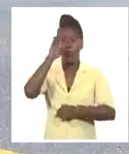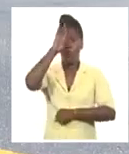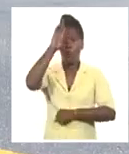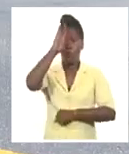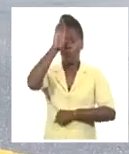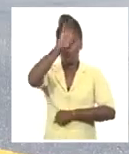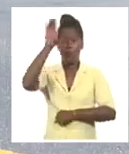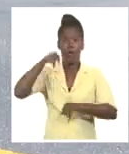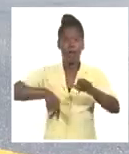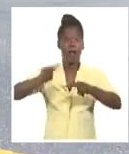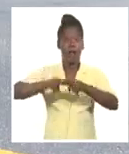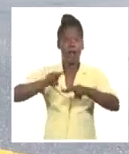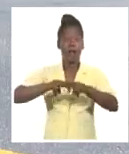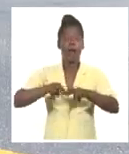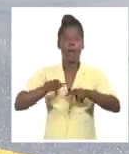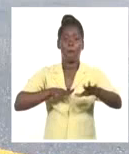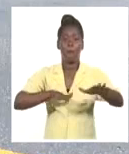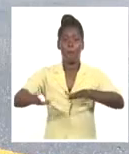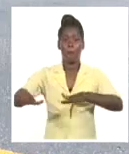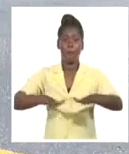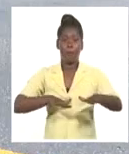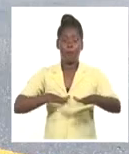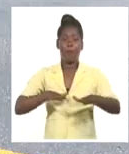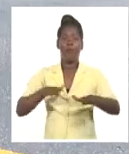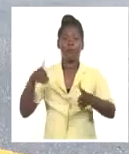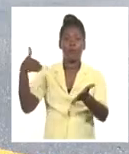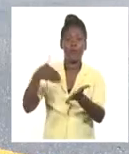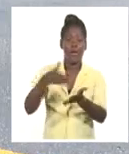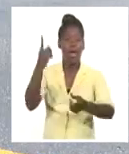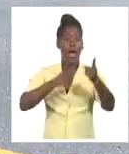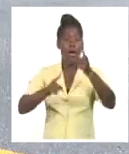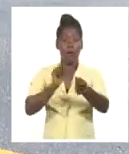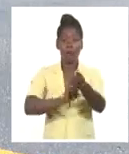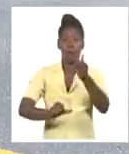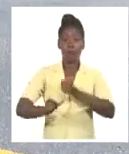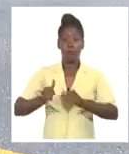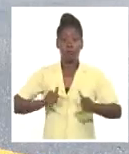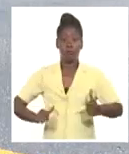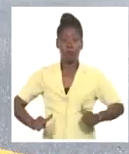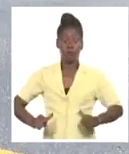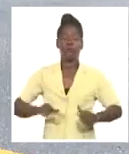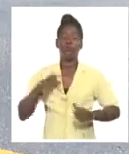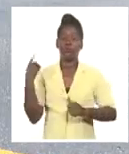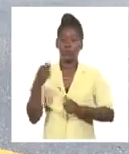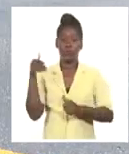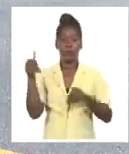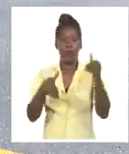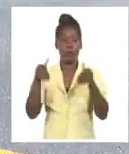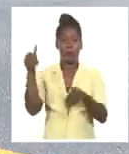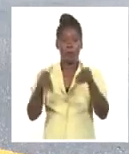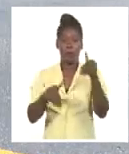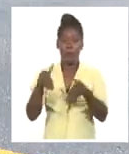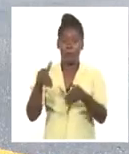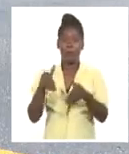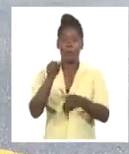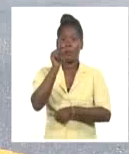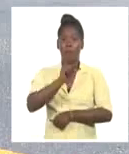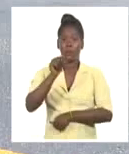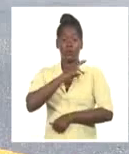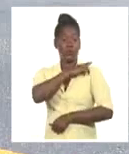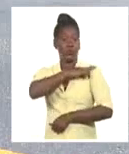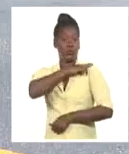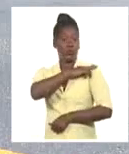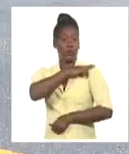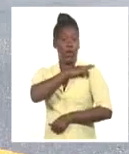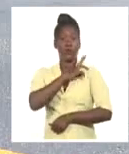de la capital. Se encuentran aquí presentes en el Hospital Calixto García funcionarios del gobierno, también del Comité Central